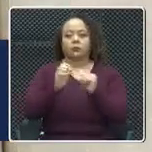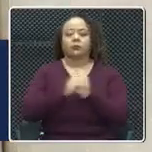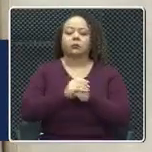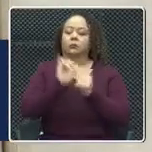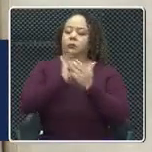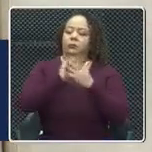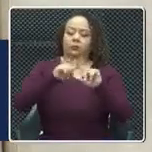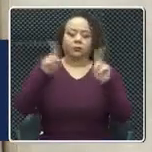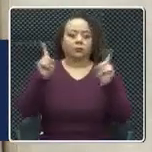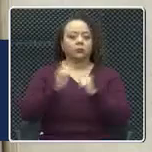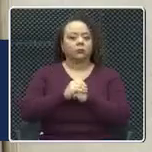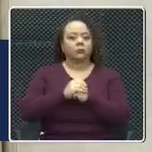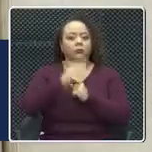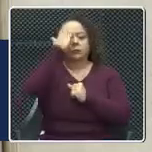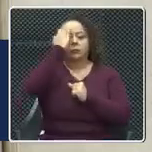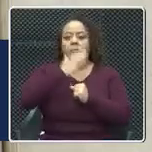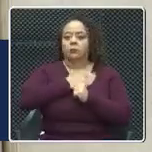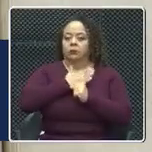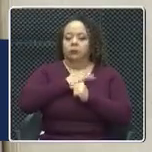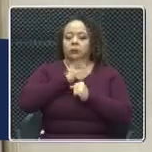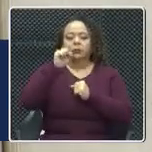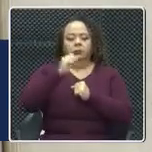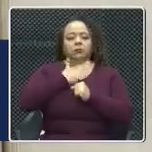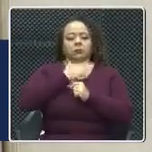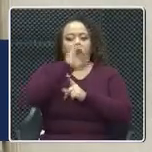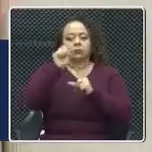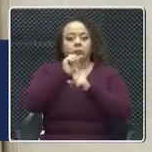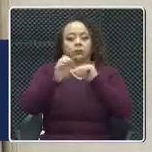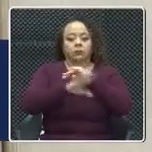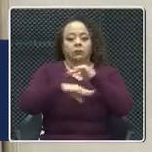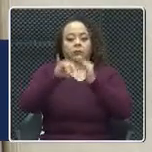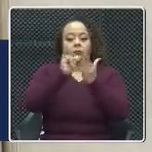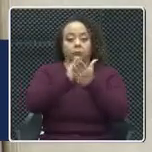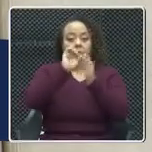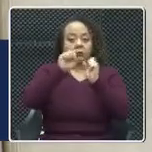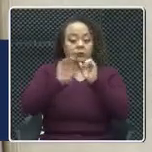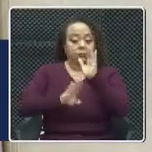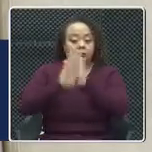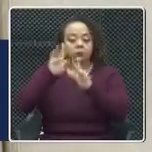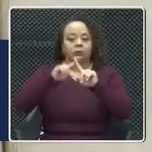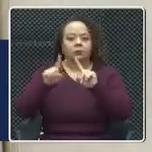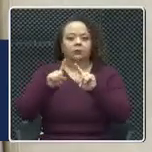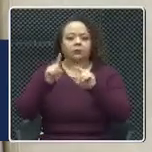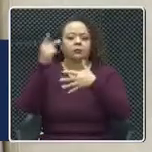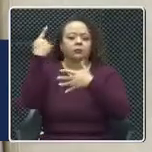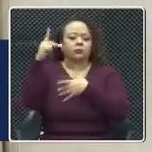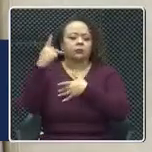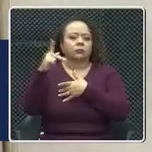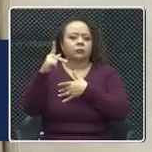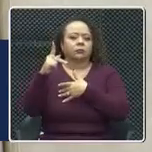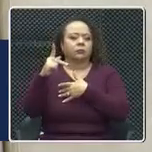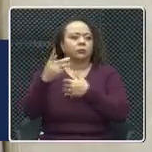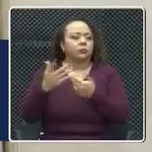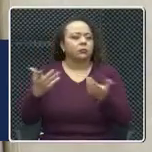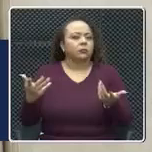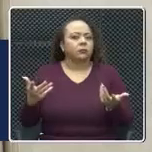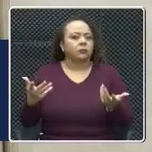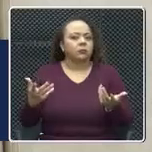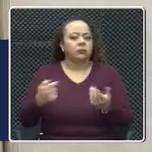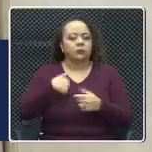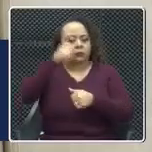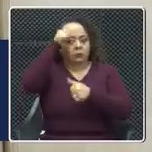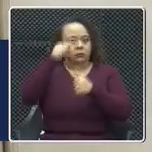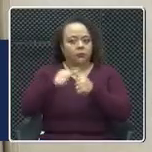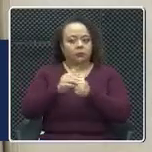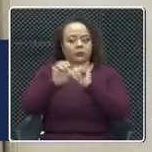es diferente, uh-huh, ¿verdad? Porque a mí sí, si mi situación base, eso me lo puede exacerbar, pero ¿cuál es el riesgo detrás de, verdad? Uh-huh. Yo recuerdo